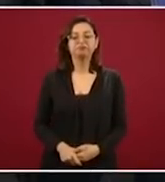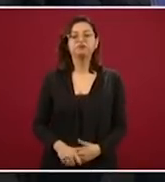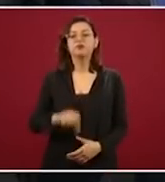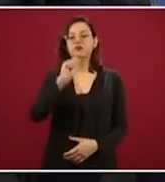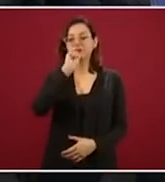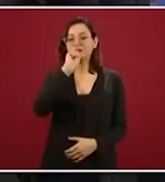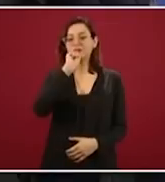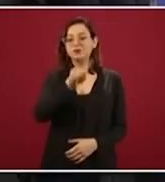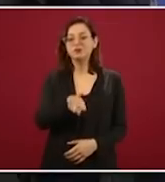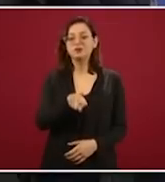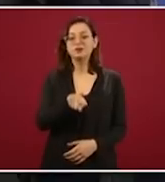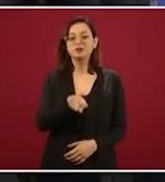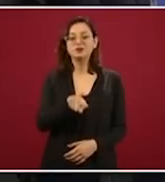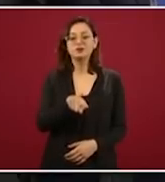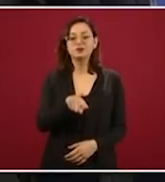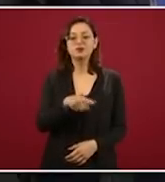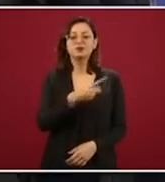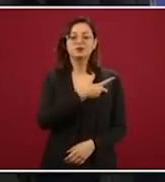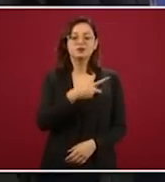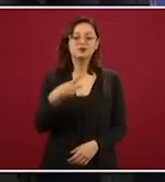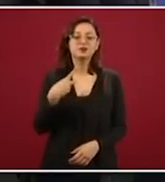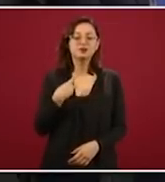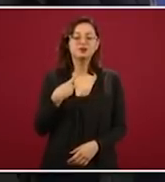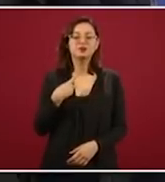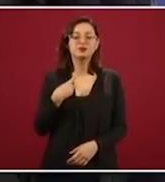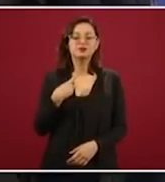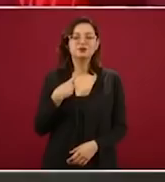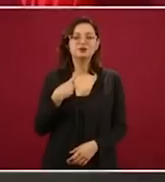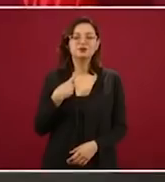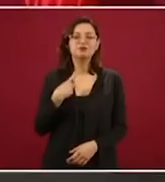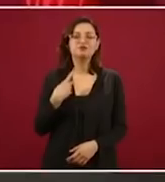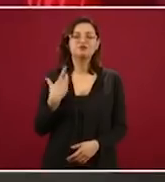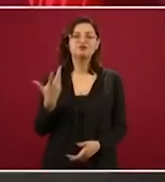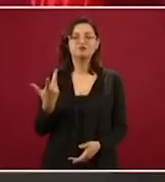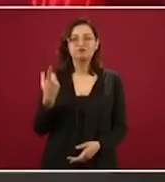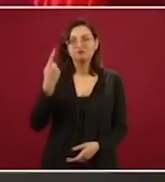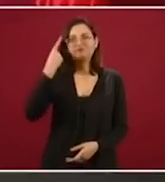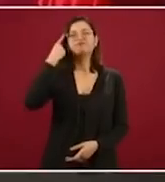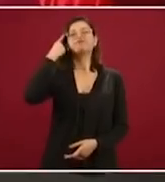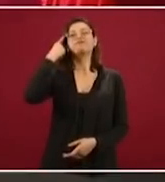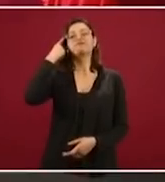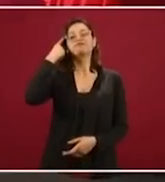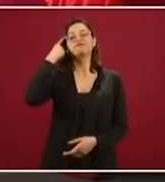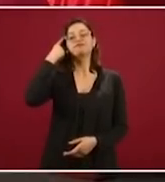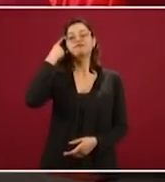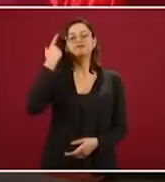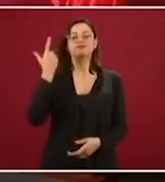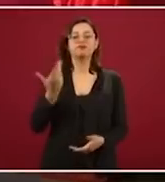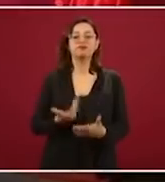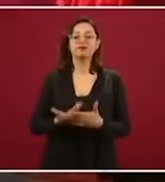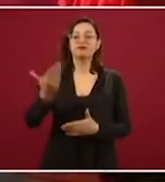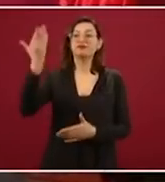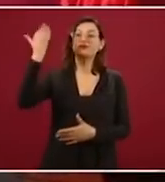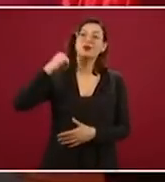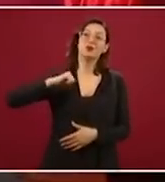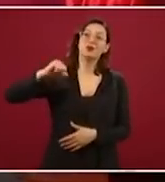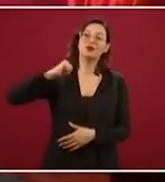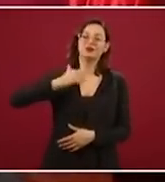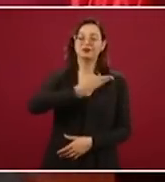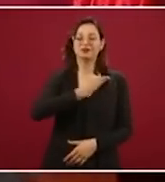También hay que tomar en cuenta, pues que, como decía el presidente Allende,